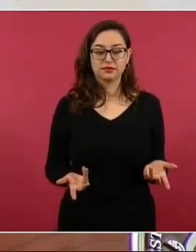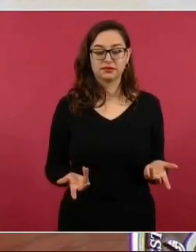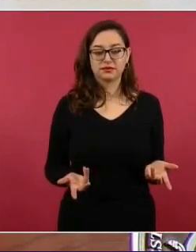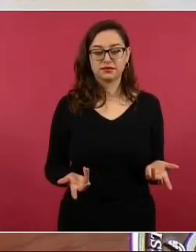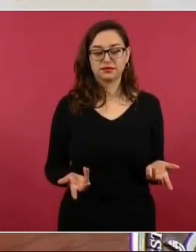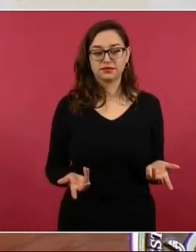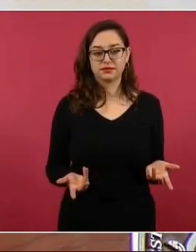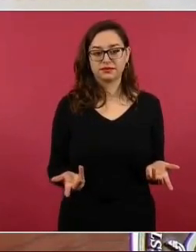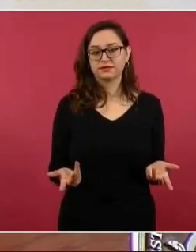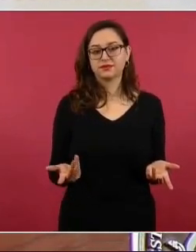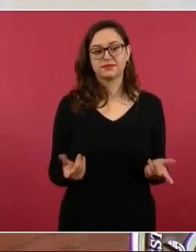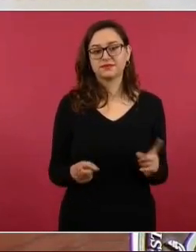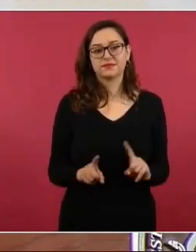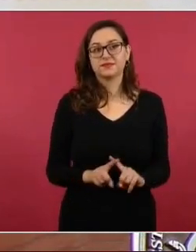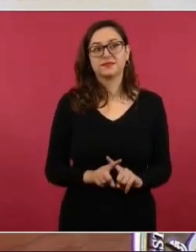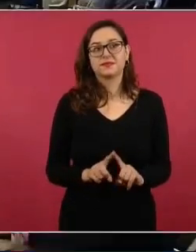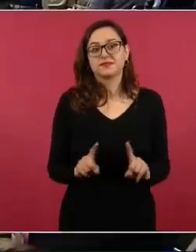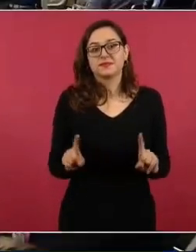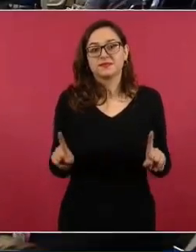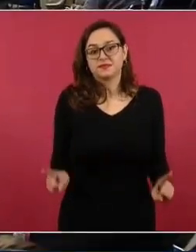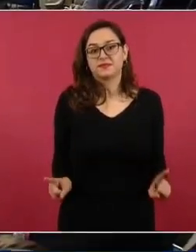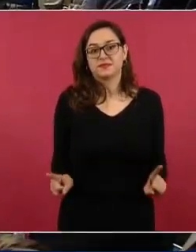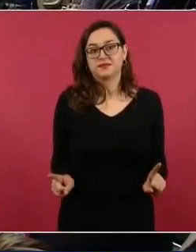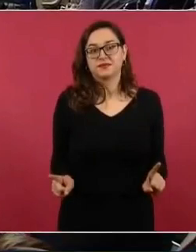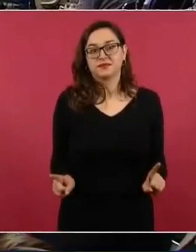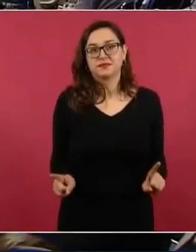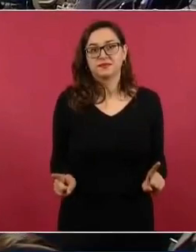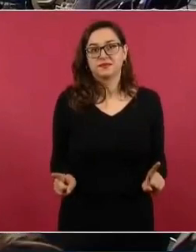No estamos hablando de